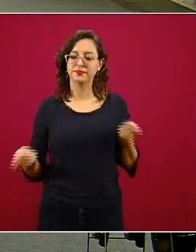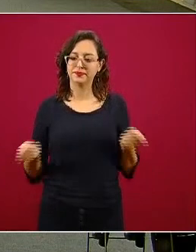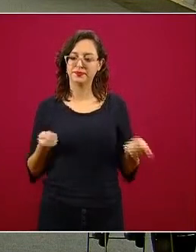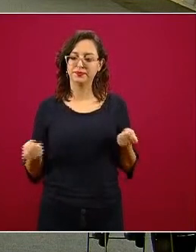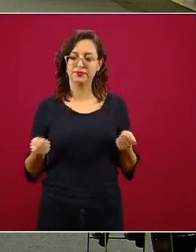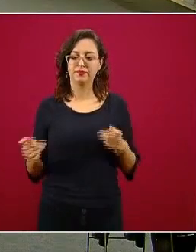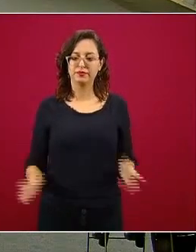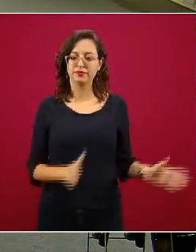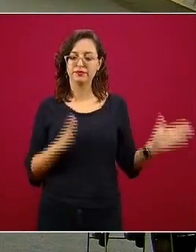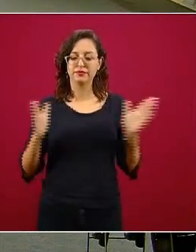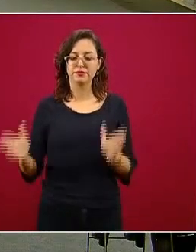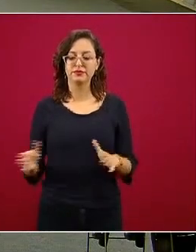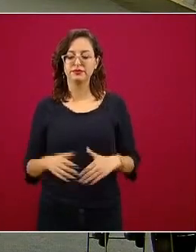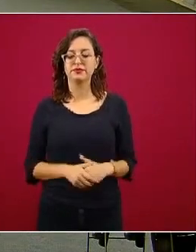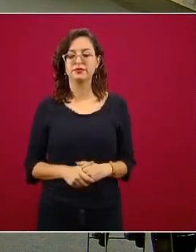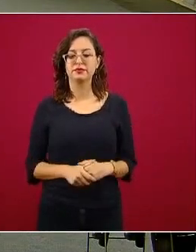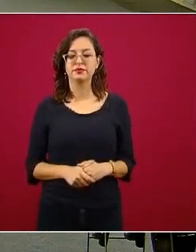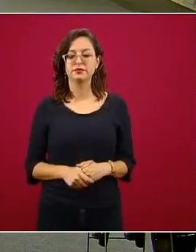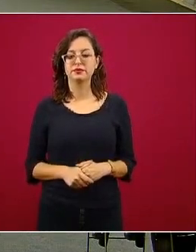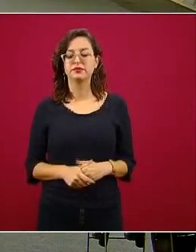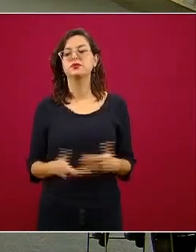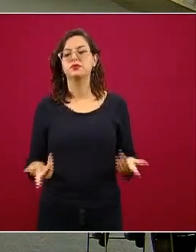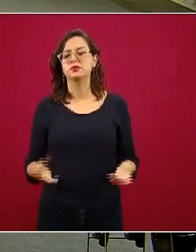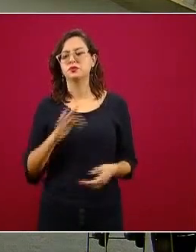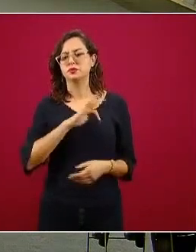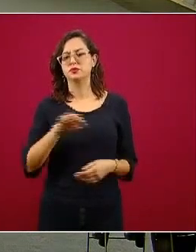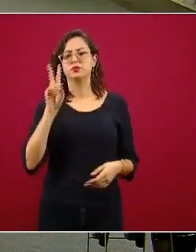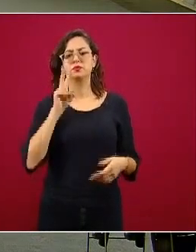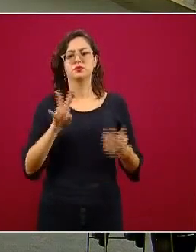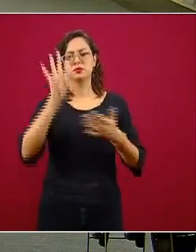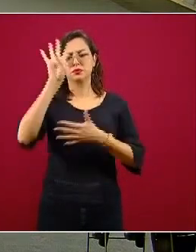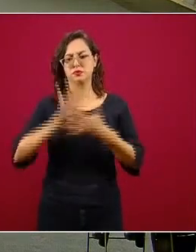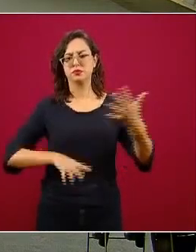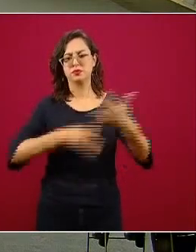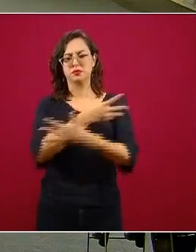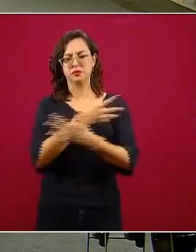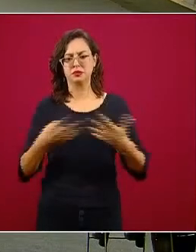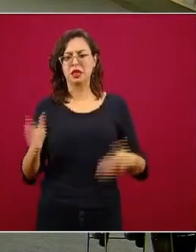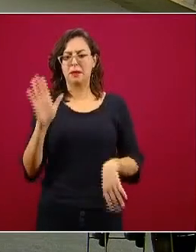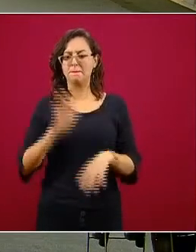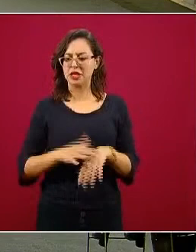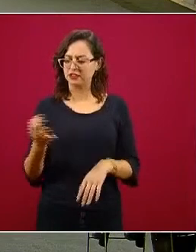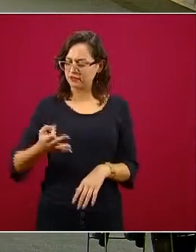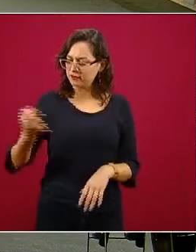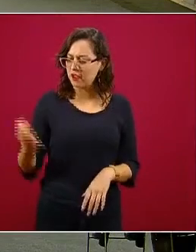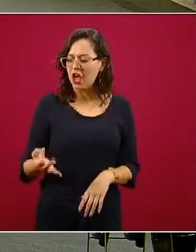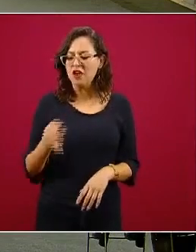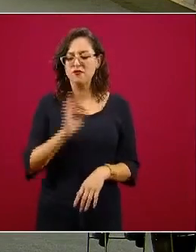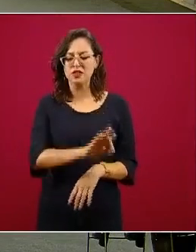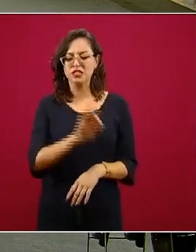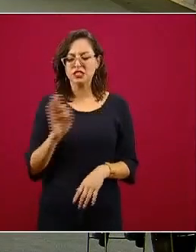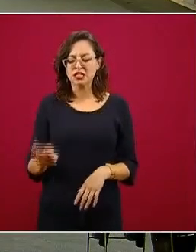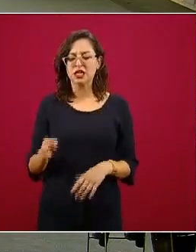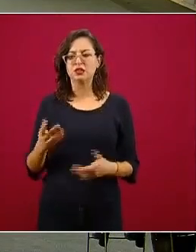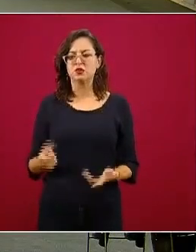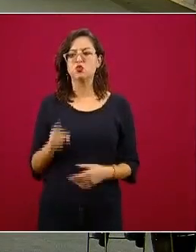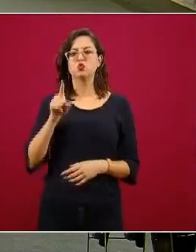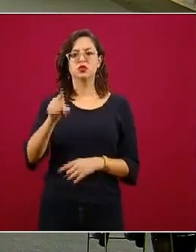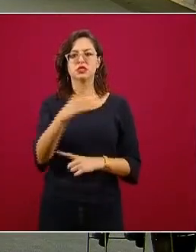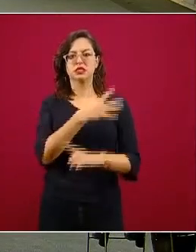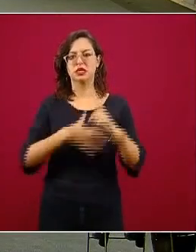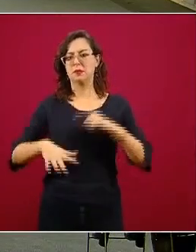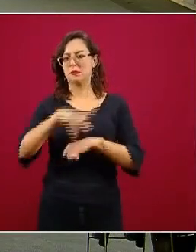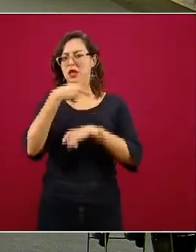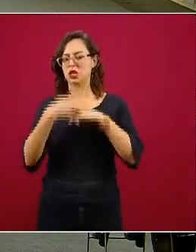siguiente. Aquí vemos el mosaico, veamos ahora de manera precisa, y eso le sirve a usted para saber dónde está su condición